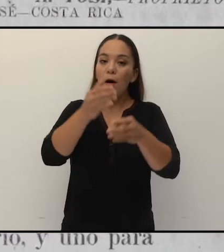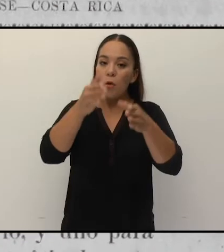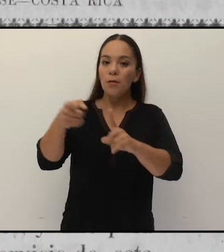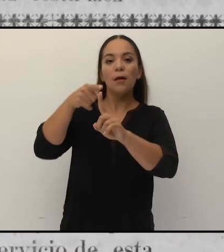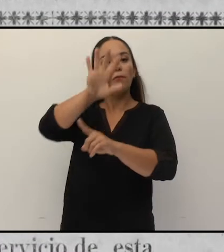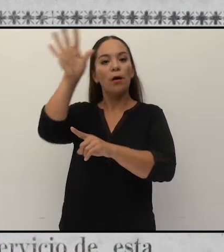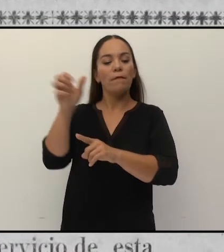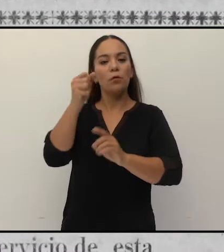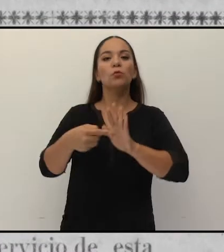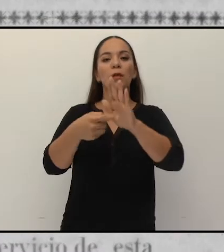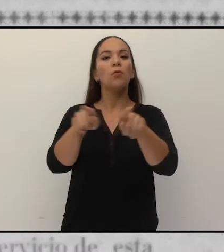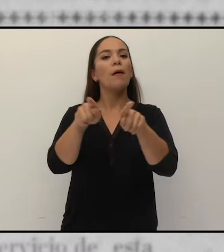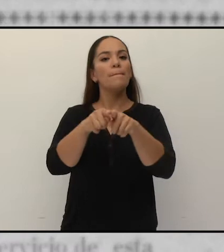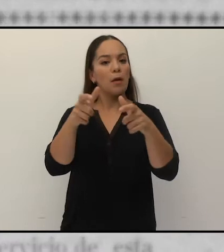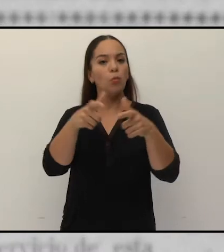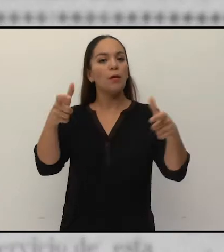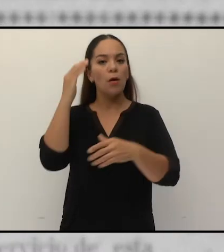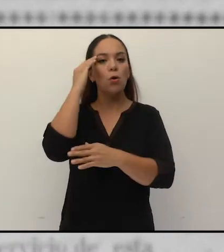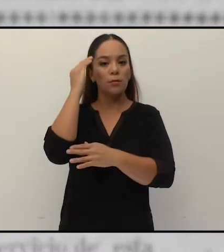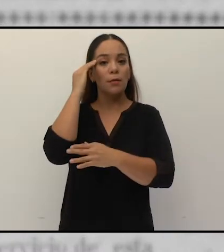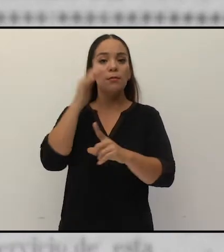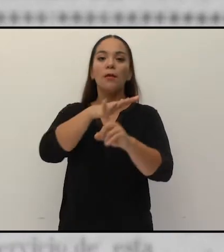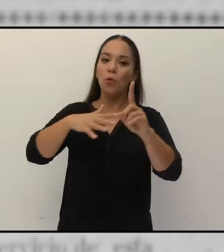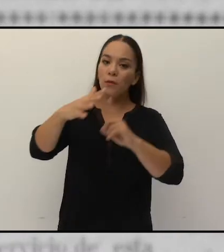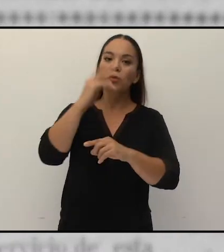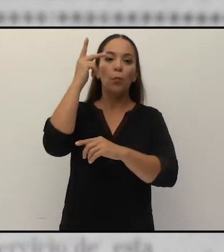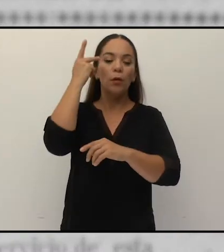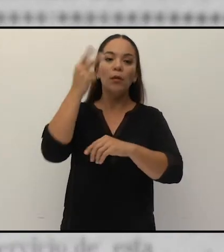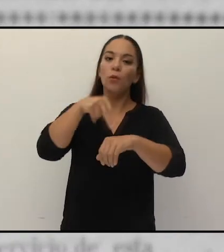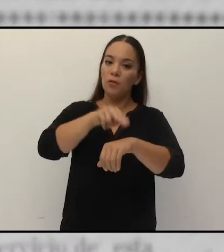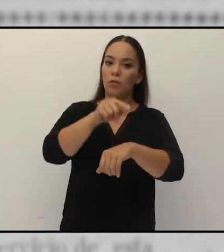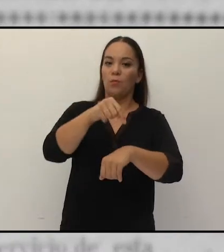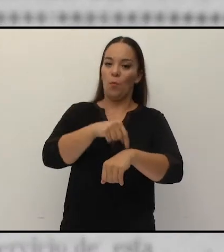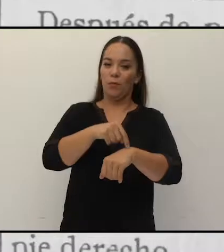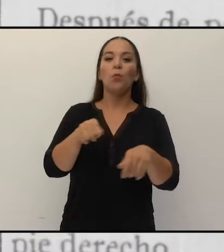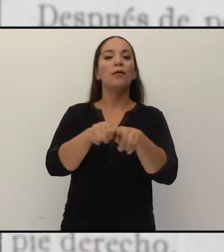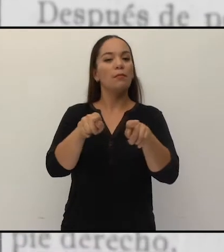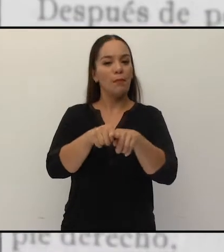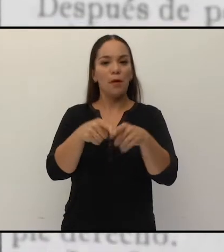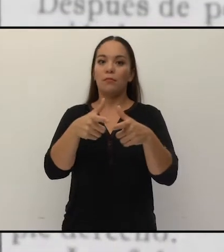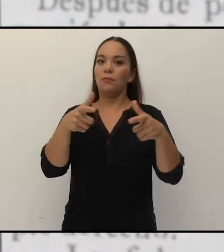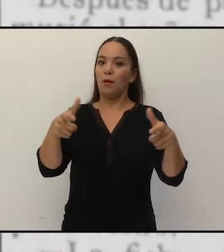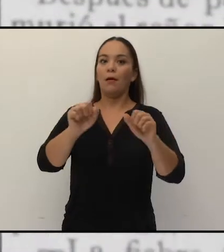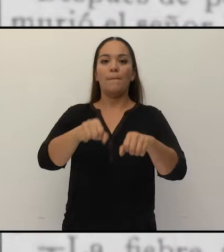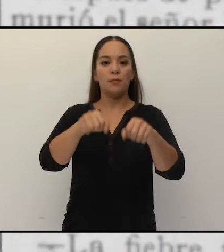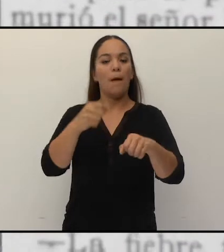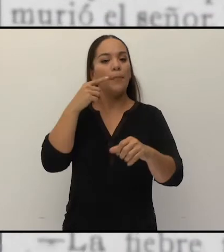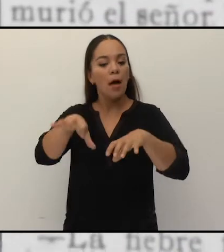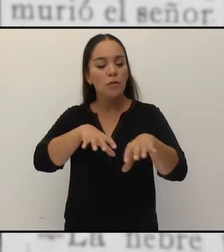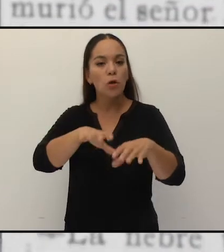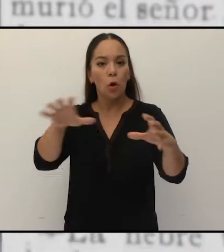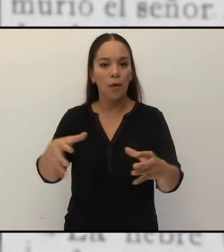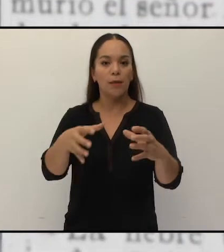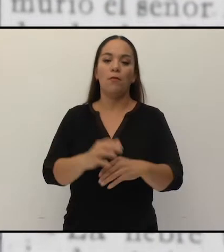Los trabajadores afrocaribeños mostraron también una gran conciencia del contexto político nacional y una importante capacidad para